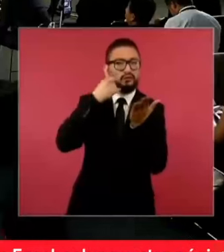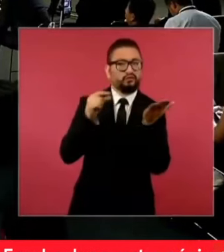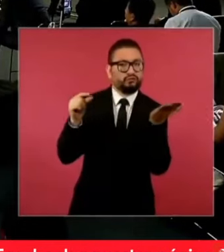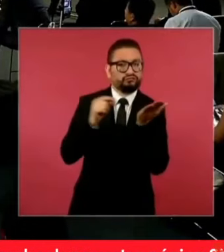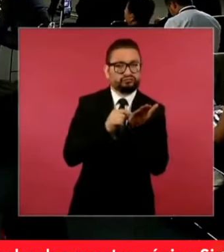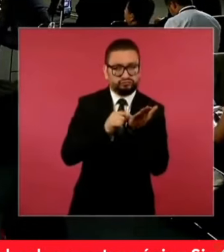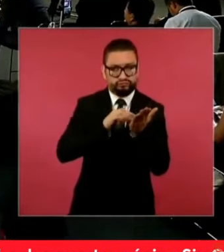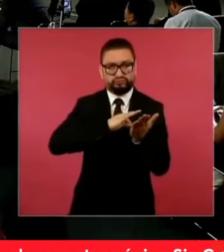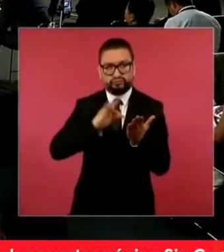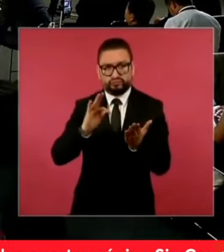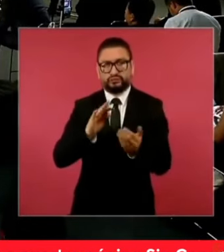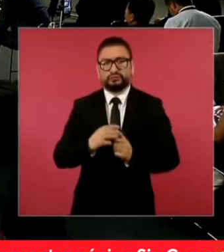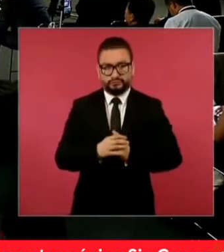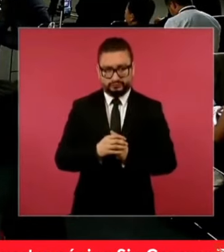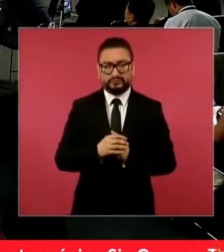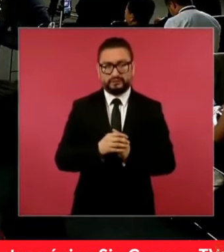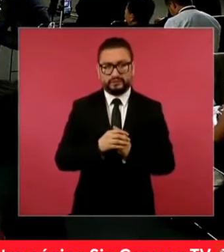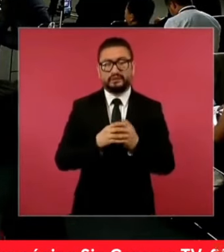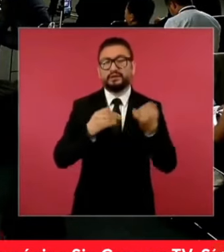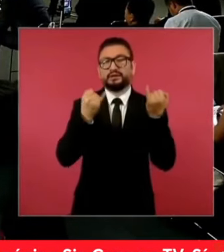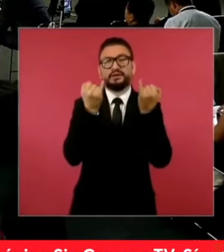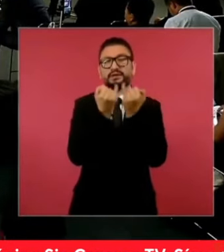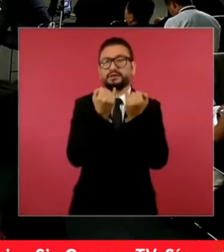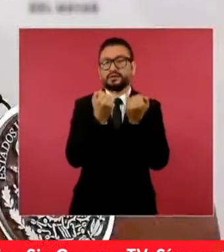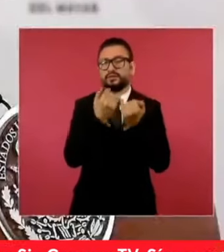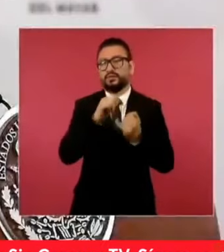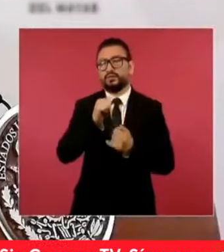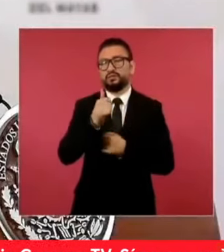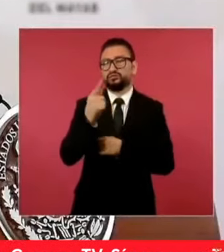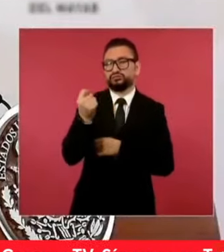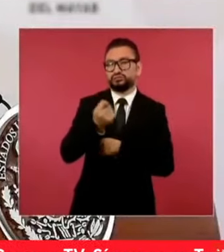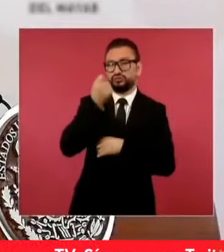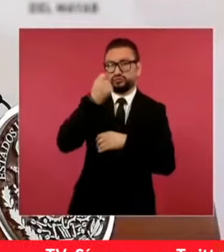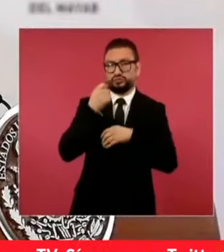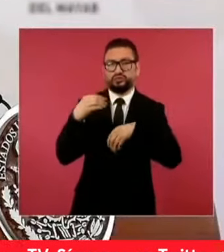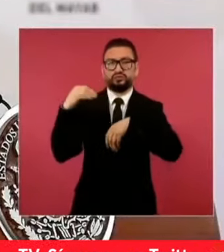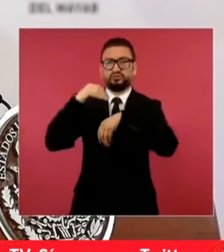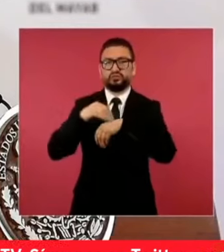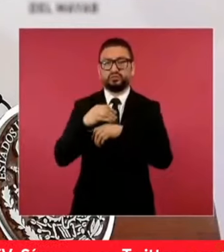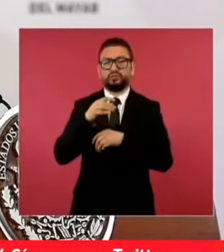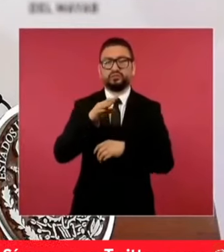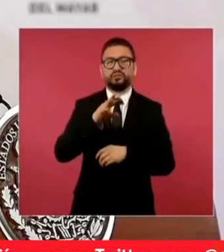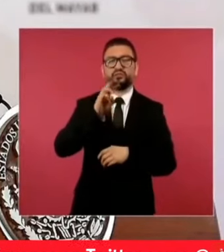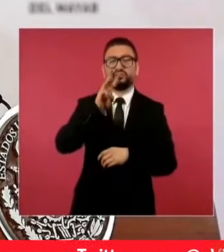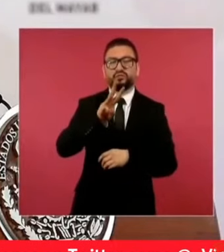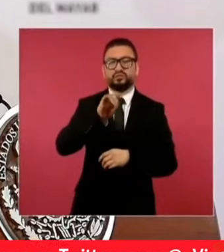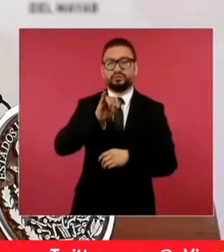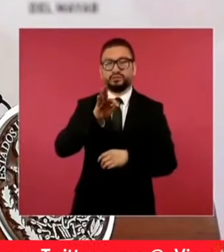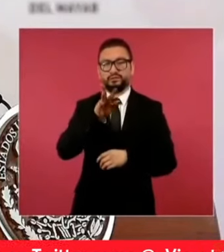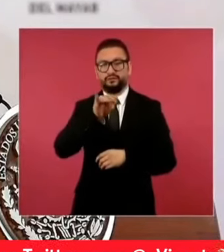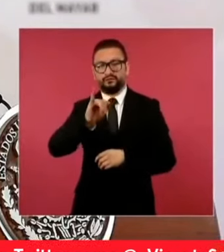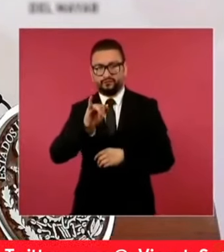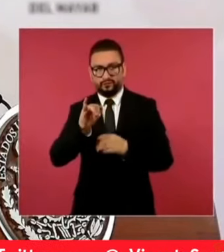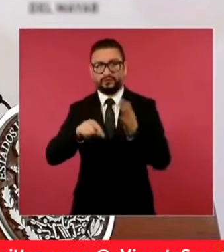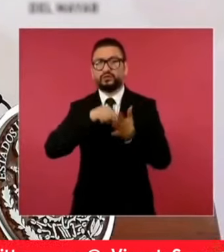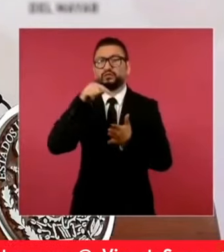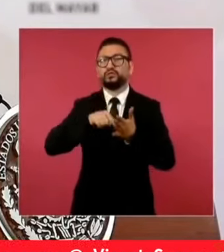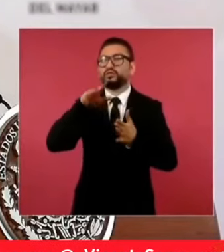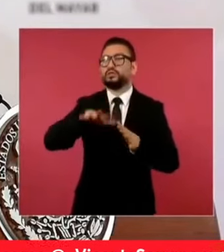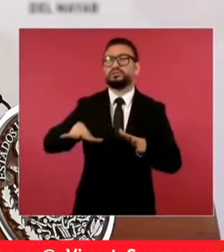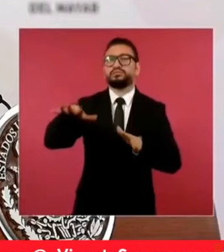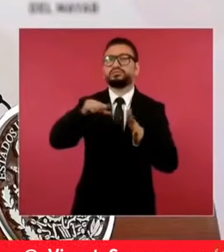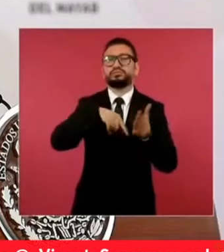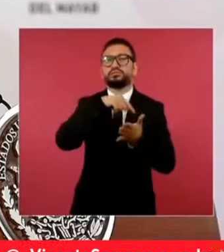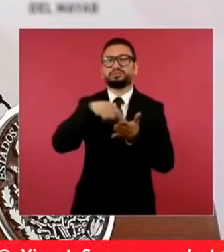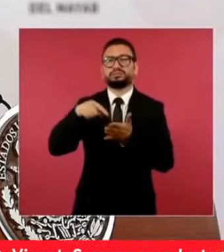celular. De forma paralela, se están instalando equipos Wi-Fi que dan internet gratuito en sitios públicos,